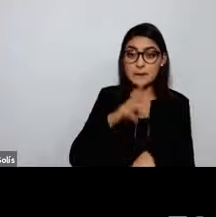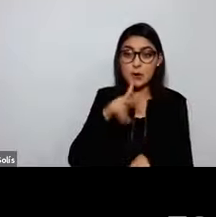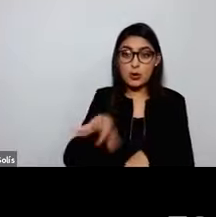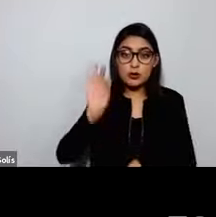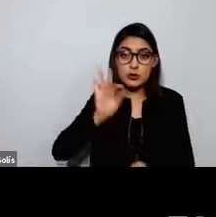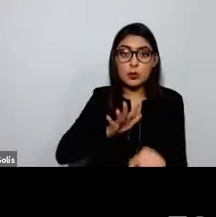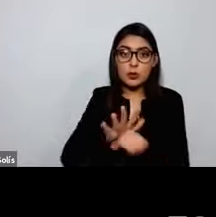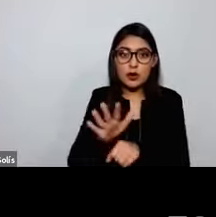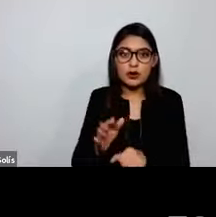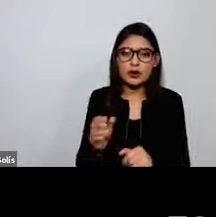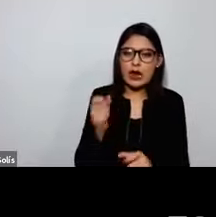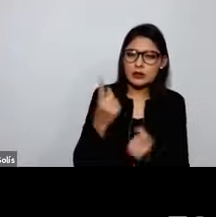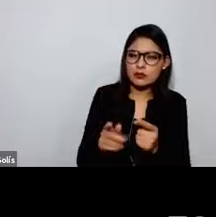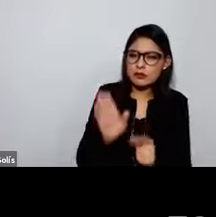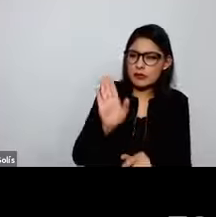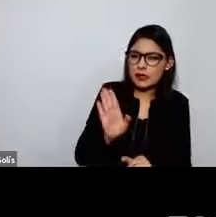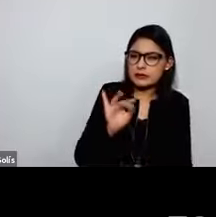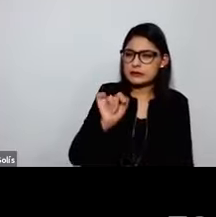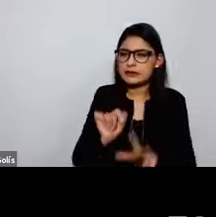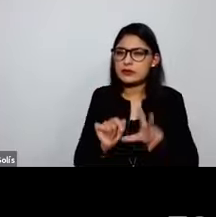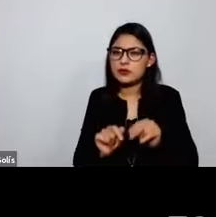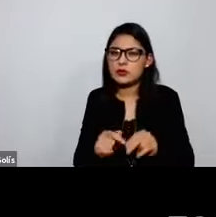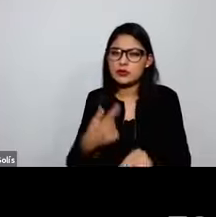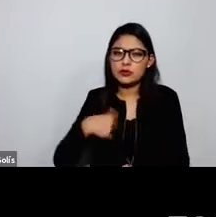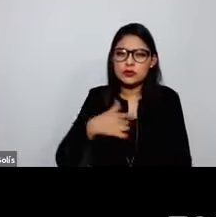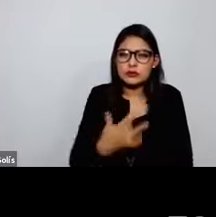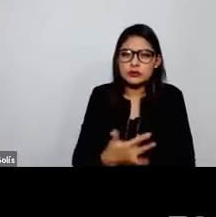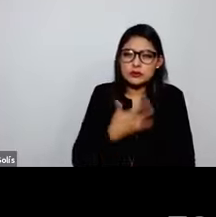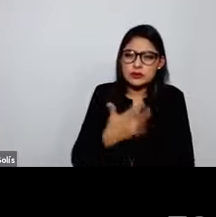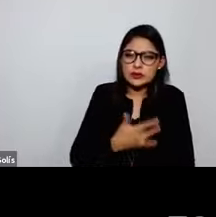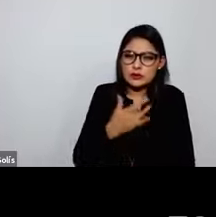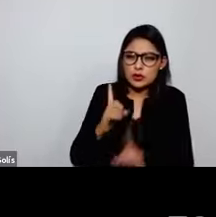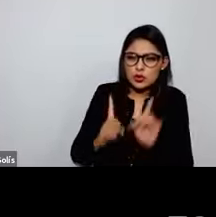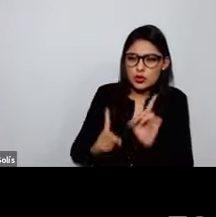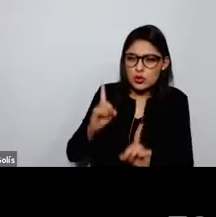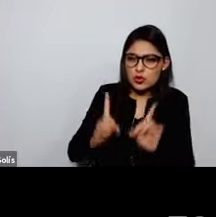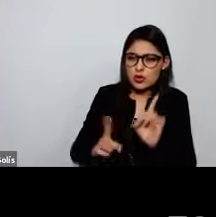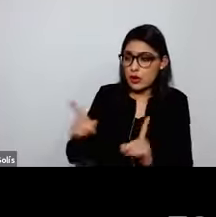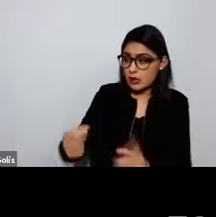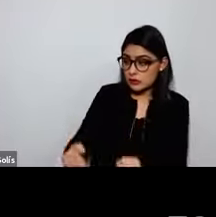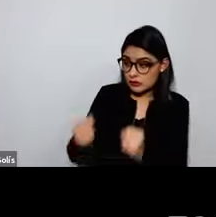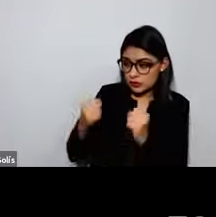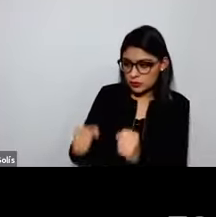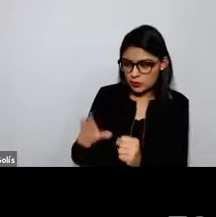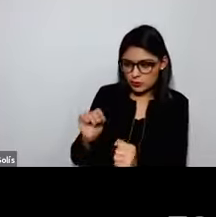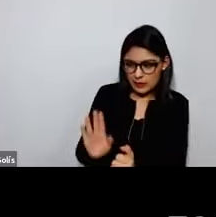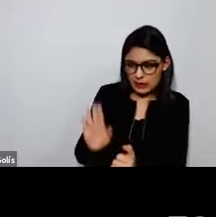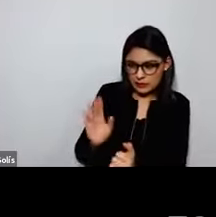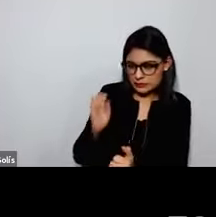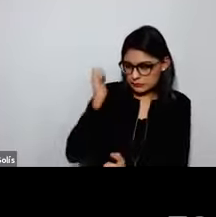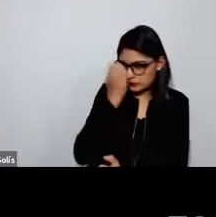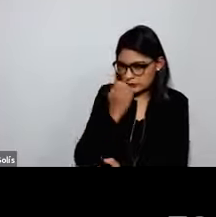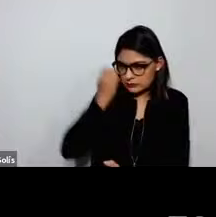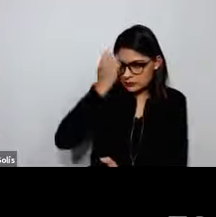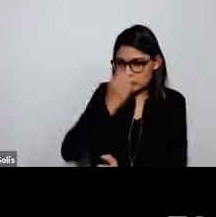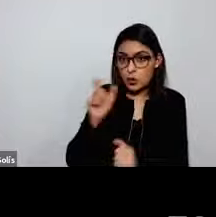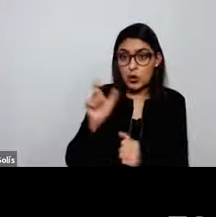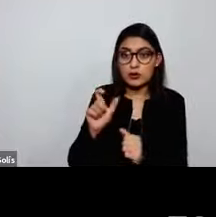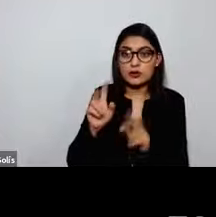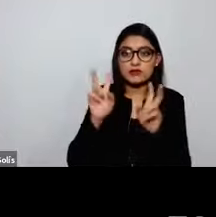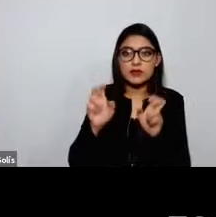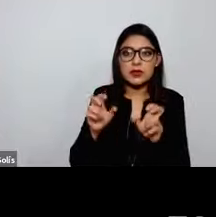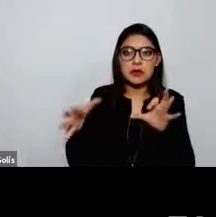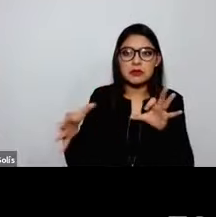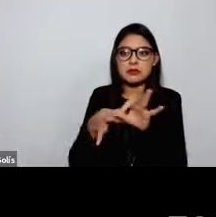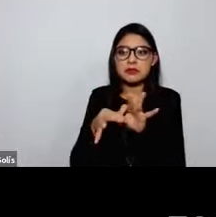las incorporamos, cómo tenemos que sospechar de toda aquella norma, de todo aquel acto que vaya dirigido a, de